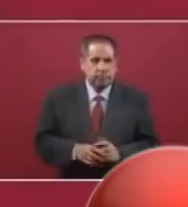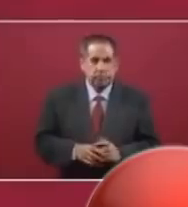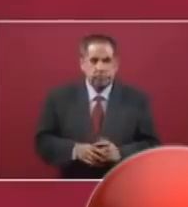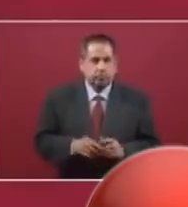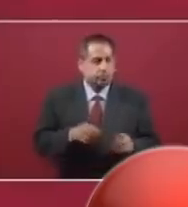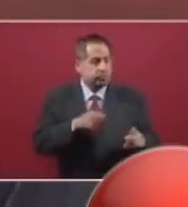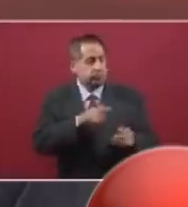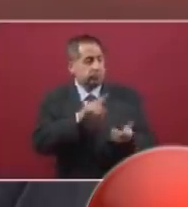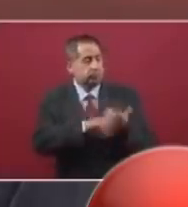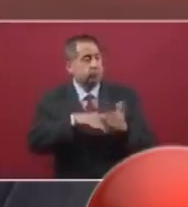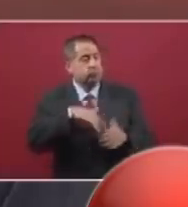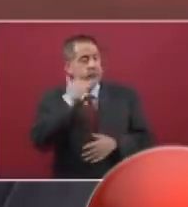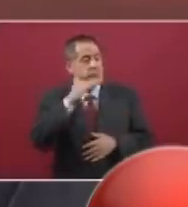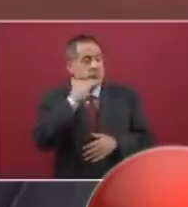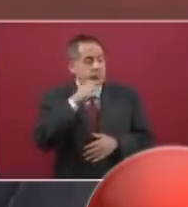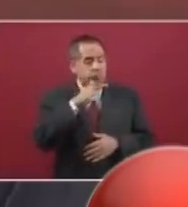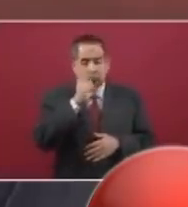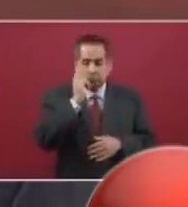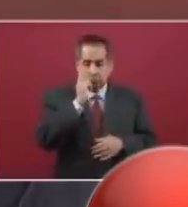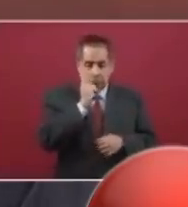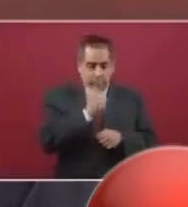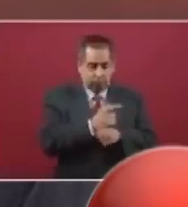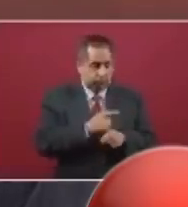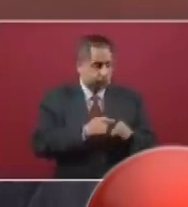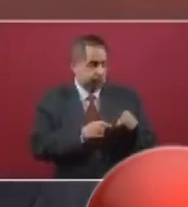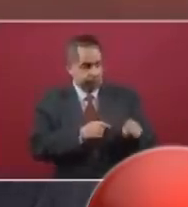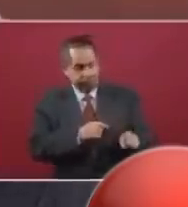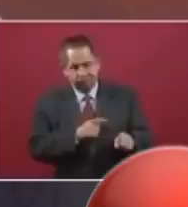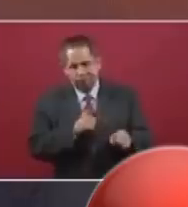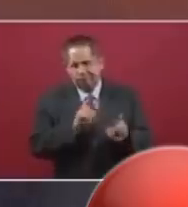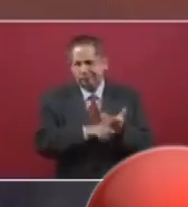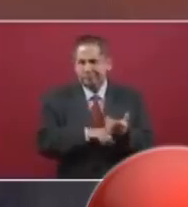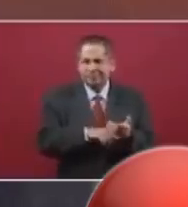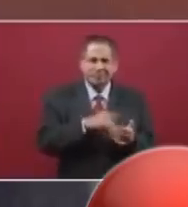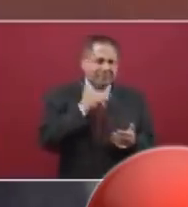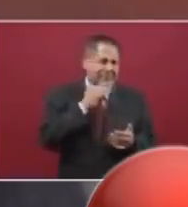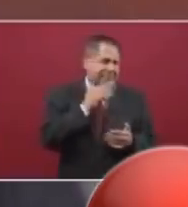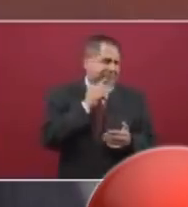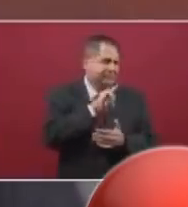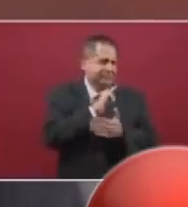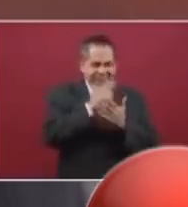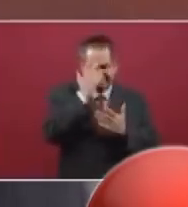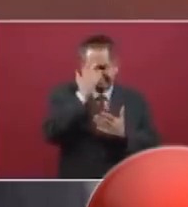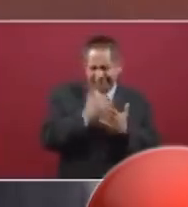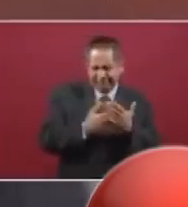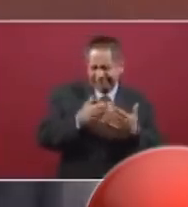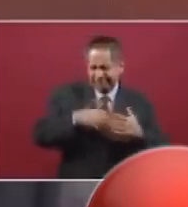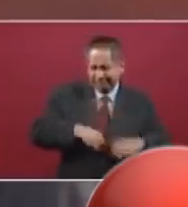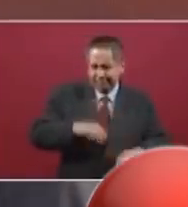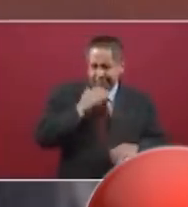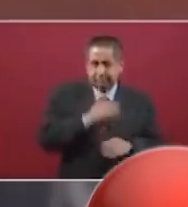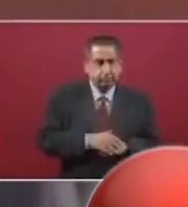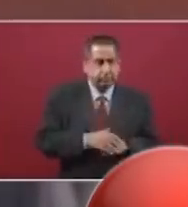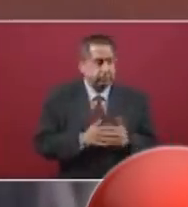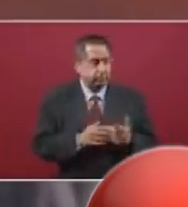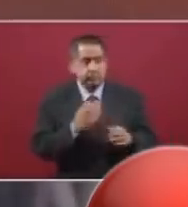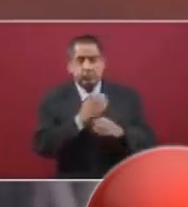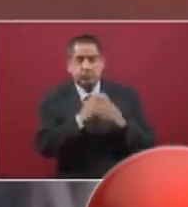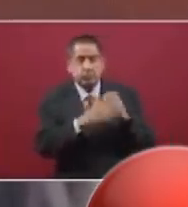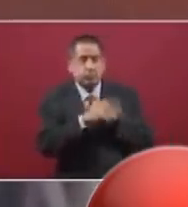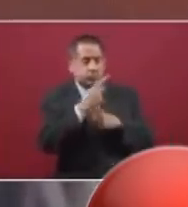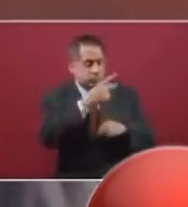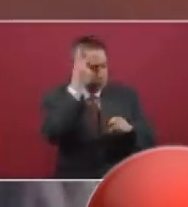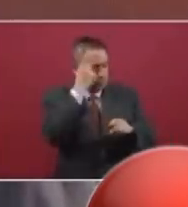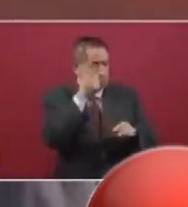al corrupto, al que se dedicaba a la delincuencia, no se le quitaban